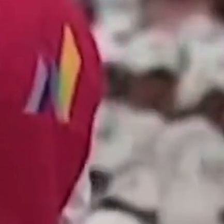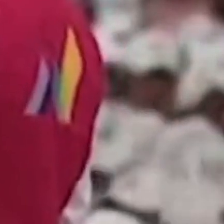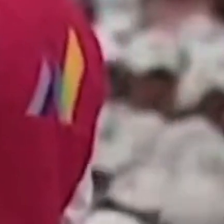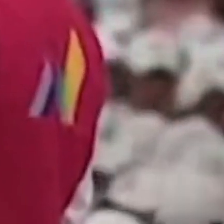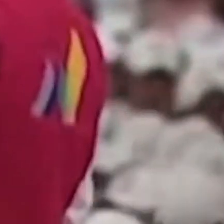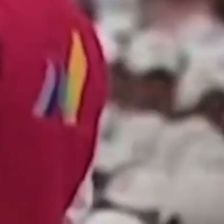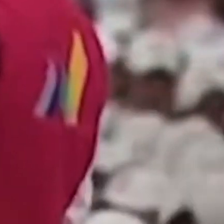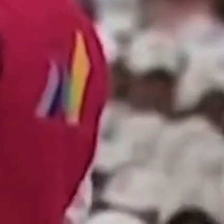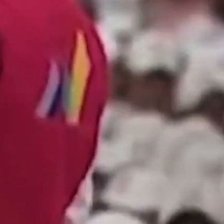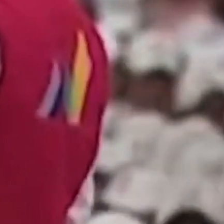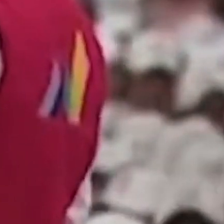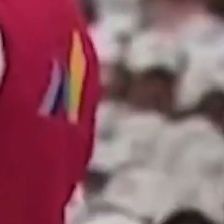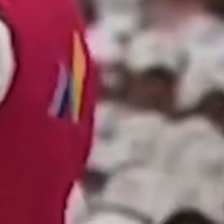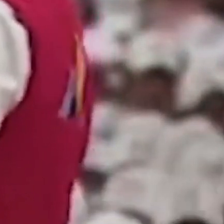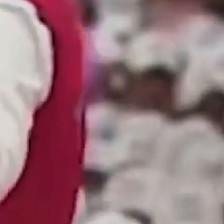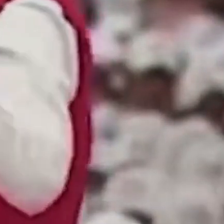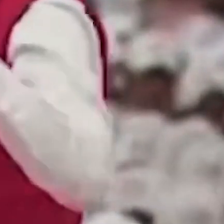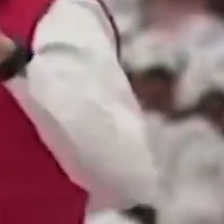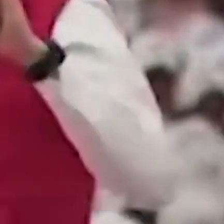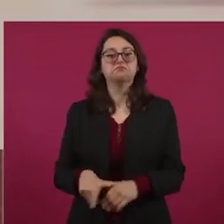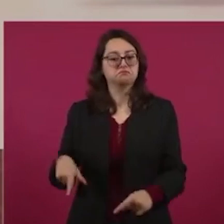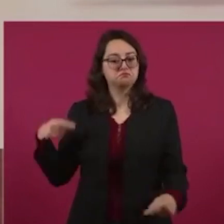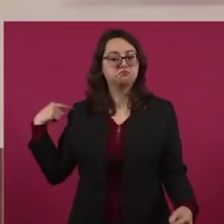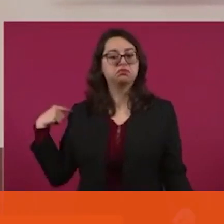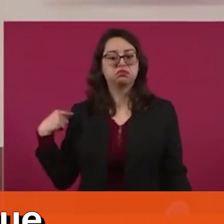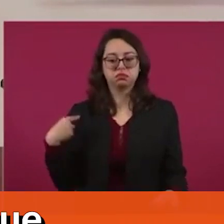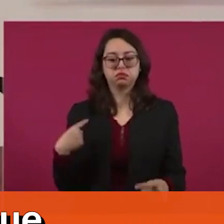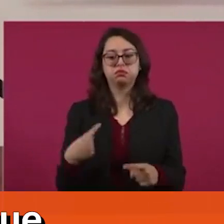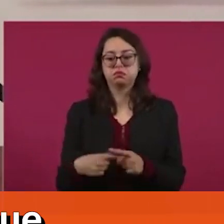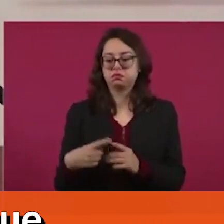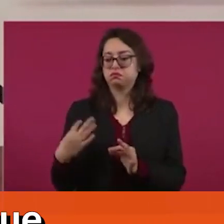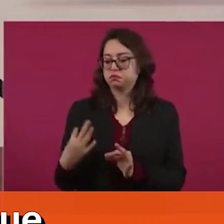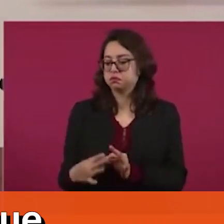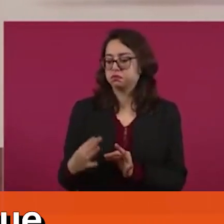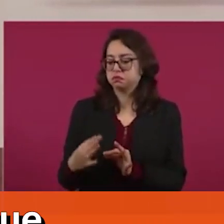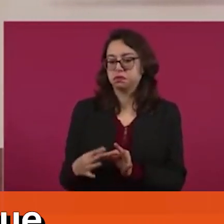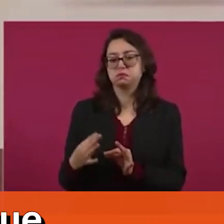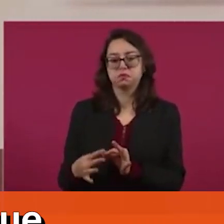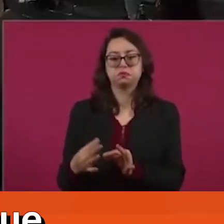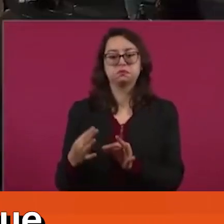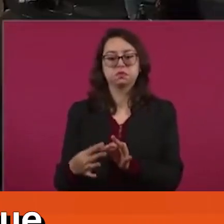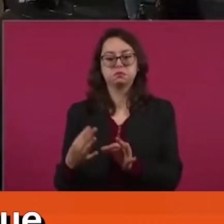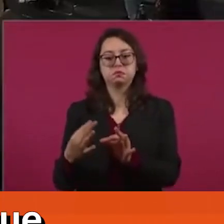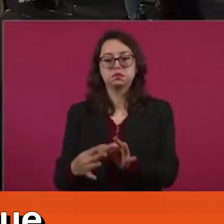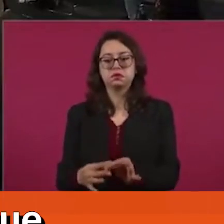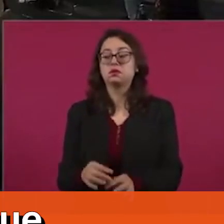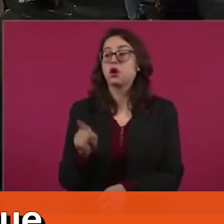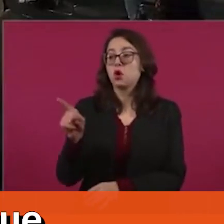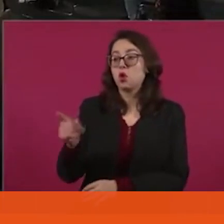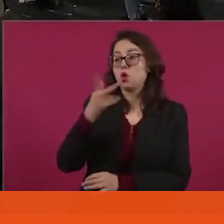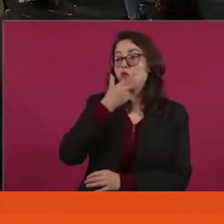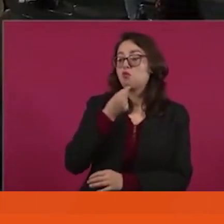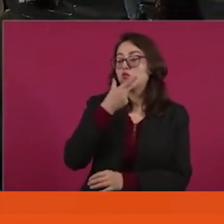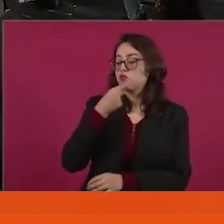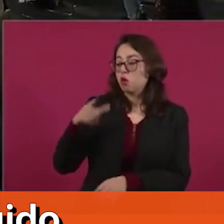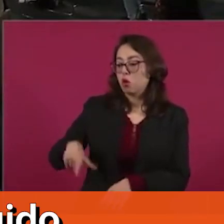desde hace muchos años eh muchos años y Alfredo del Mazo ha sido muy respetuoso